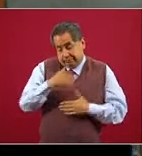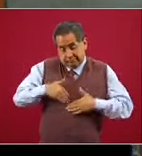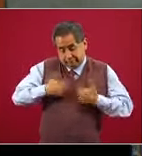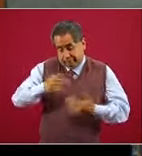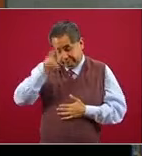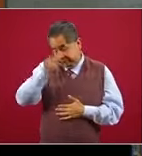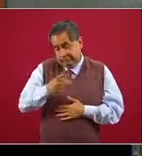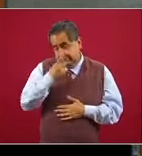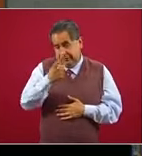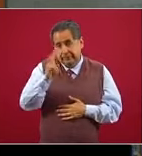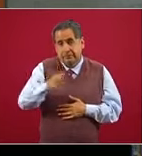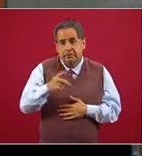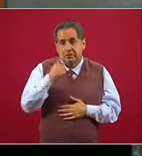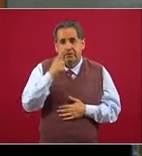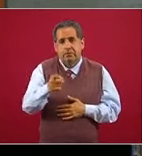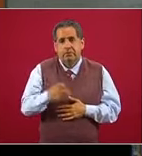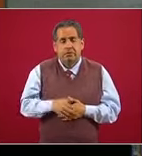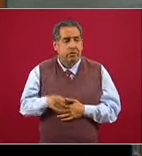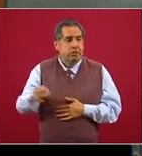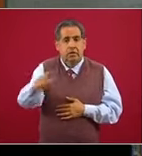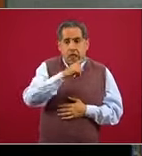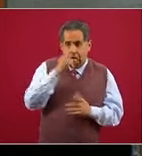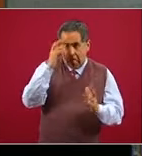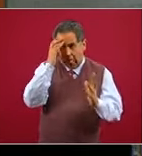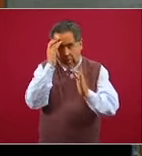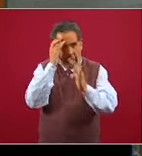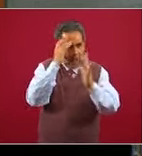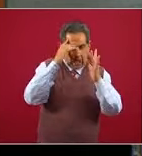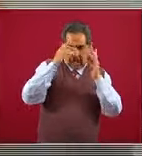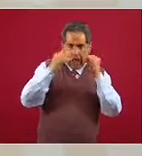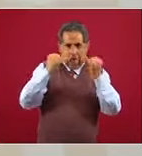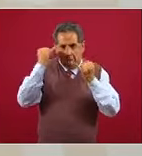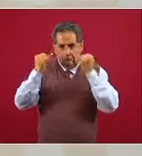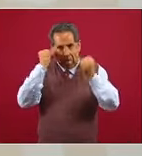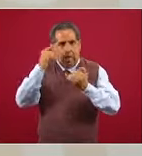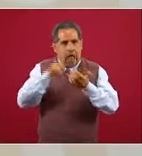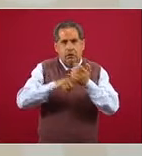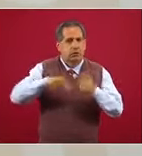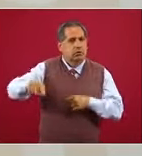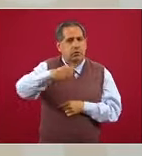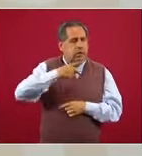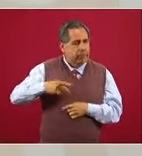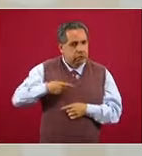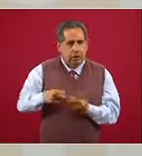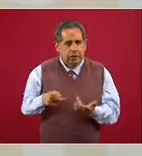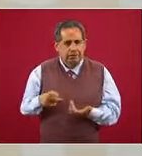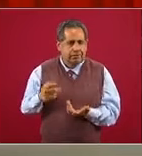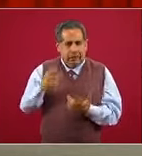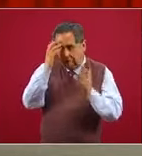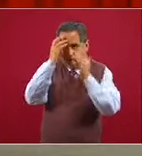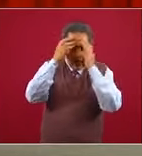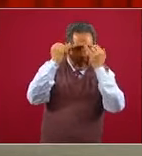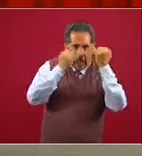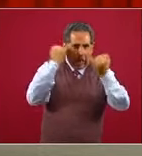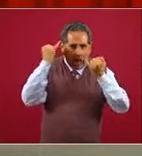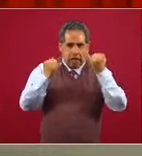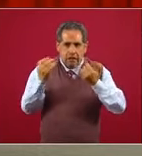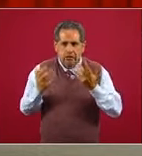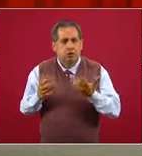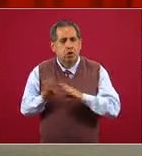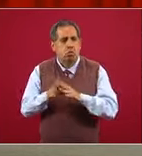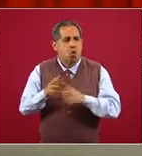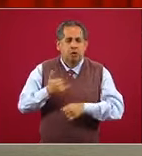lo percibo, hay un dejo de paranoia en ciertos sectores de la sociedad al respecto, y hay mucho